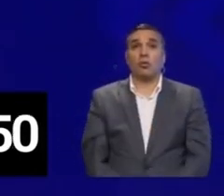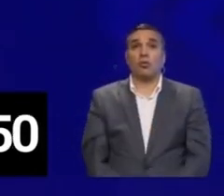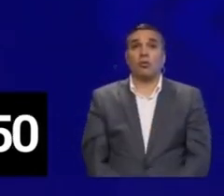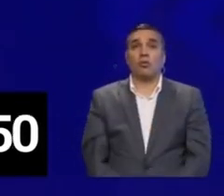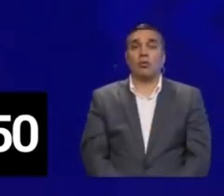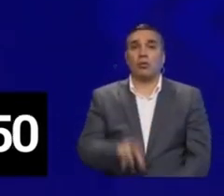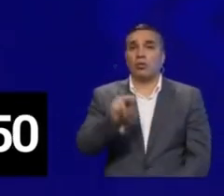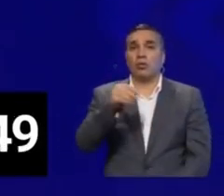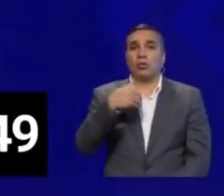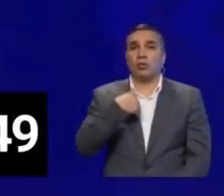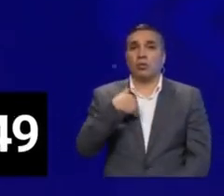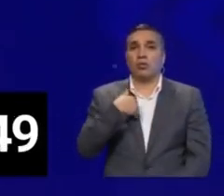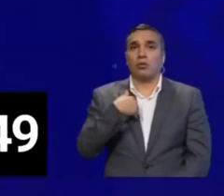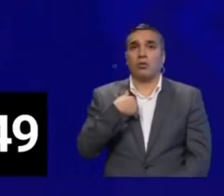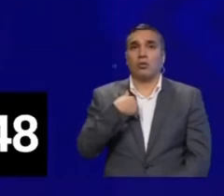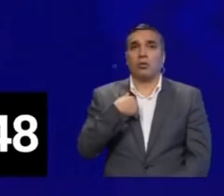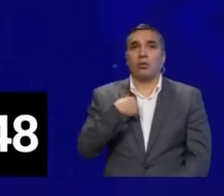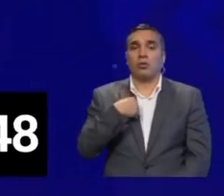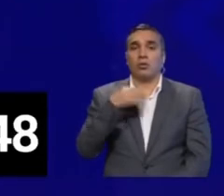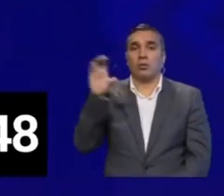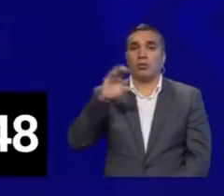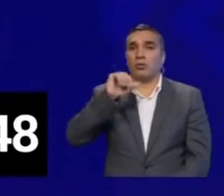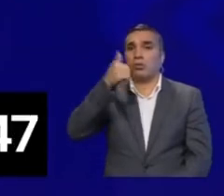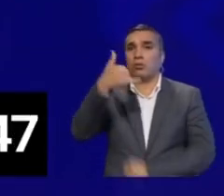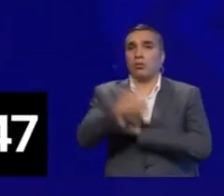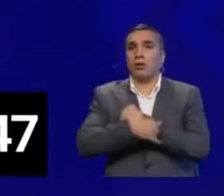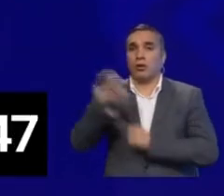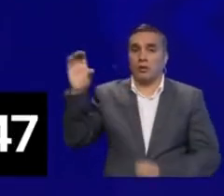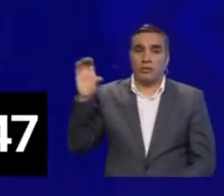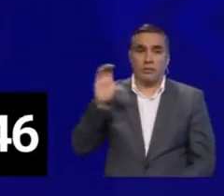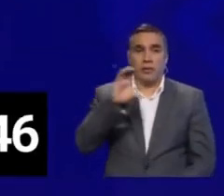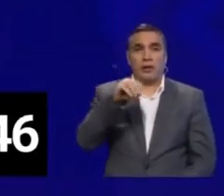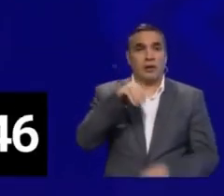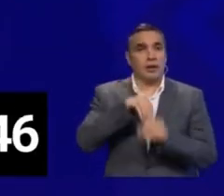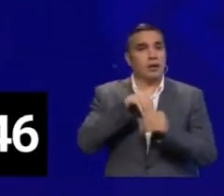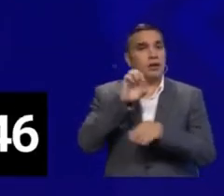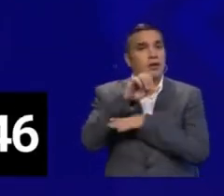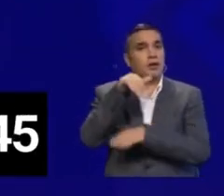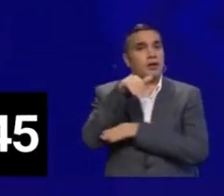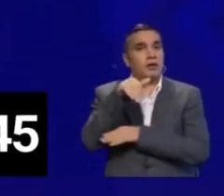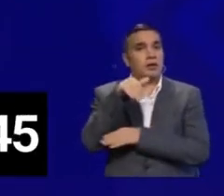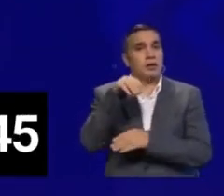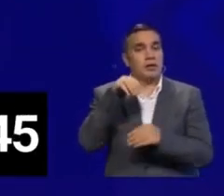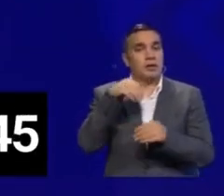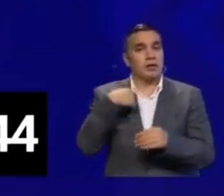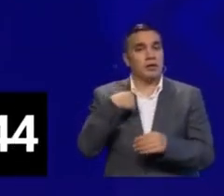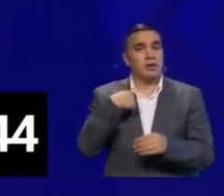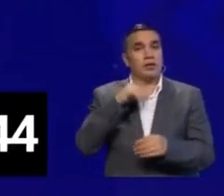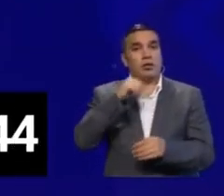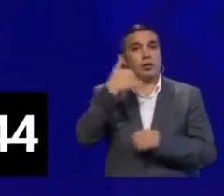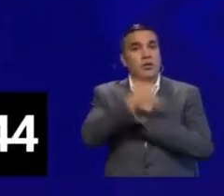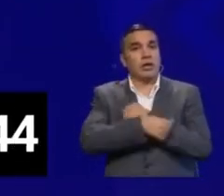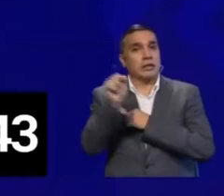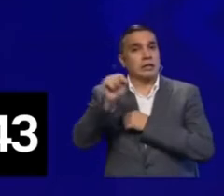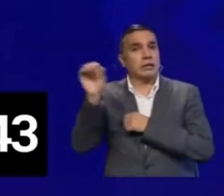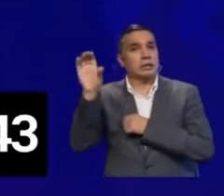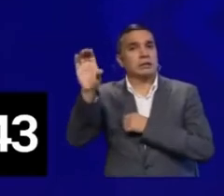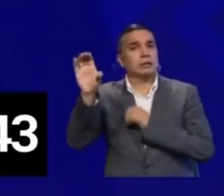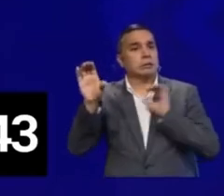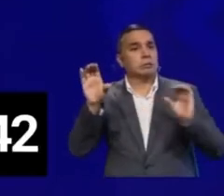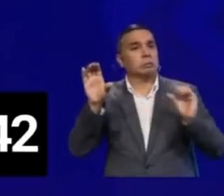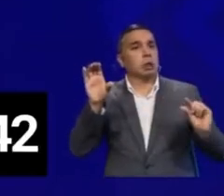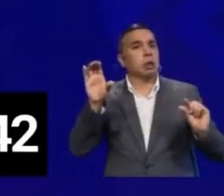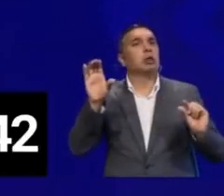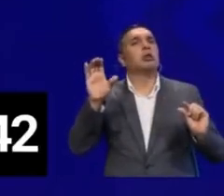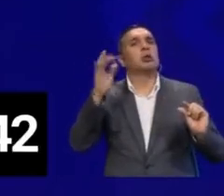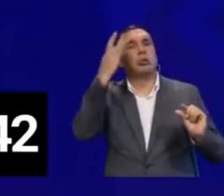no tener inversión extranjera directa a los niveles que tienen nuestros vecinos es porque nosotros